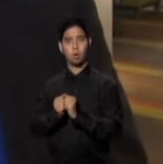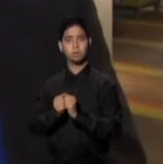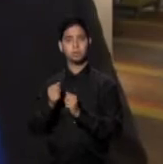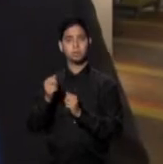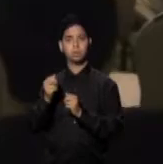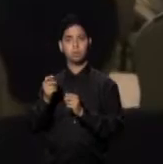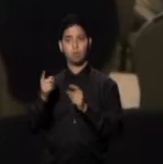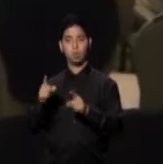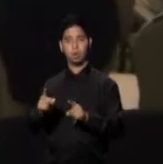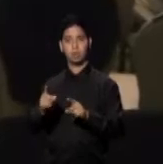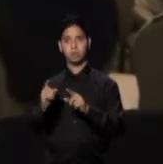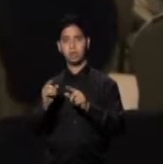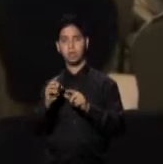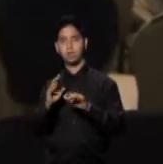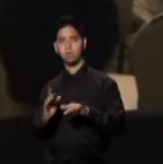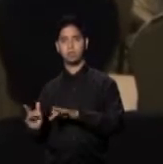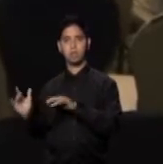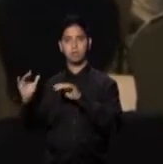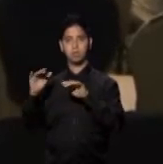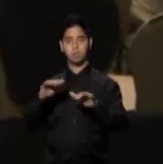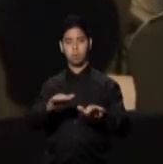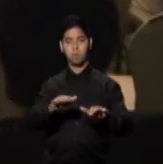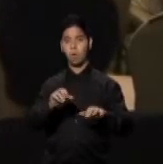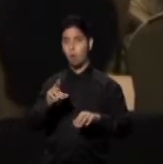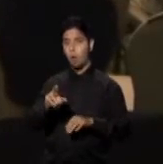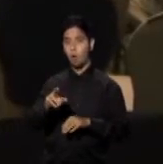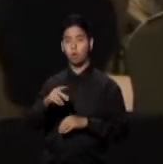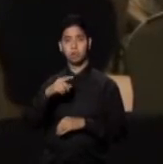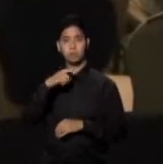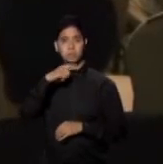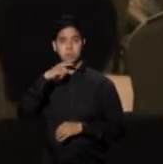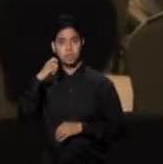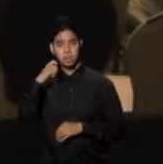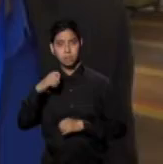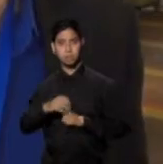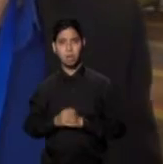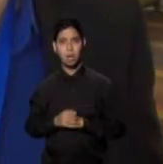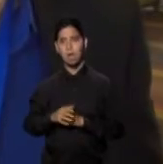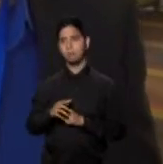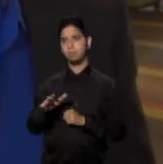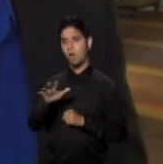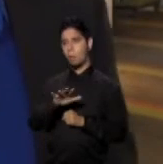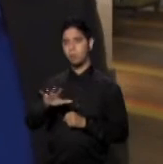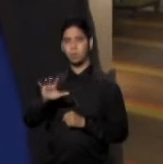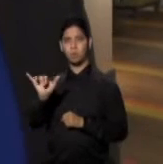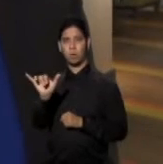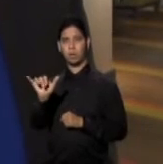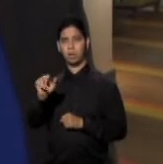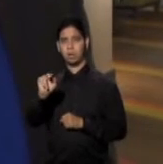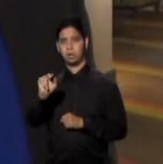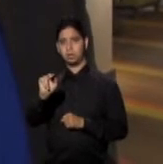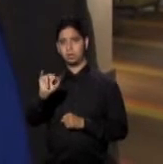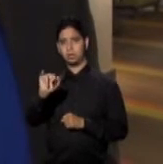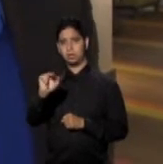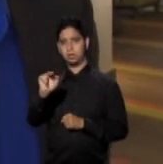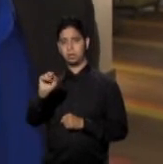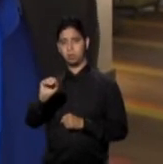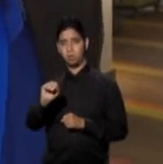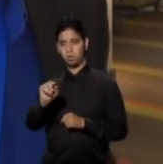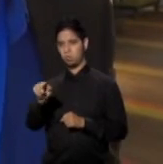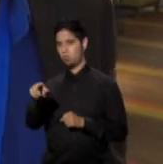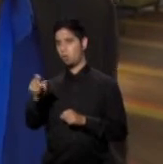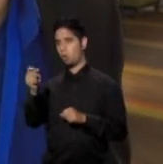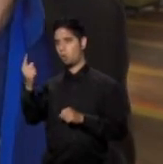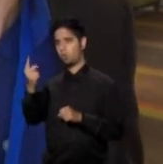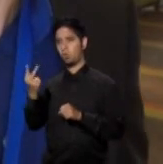cuando está activo y patrones de sequía cuando no está activo. En cierto modo es parecido a El Niño, excepto que El Niño dura 1 o 2 años y el